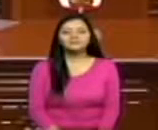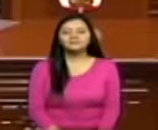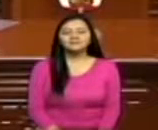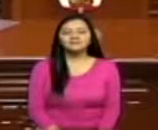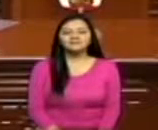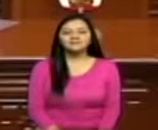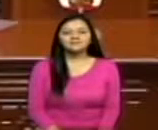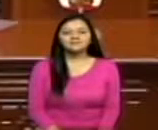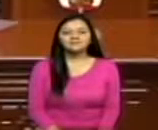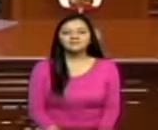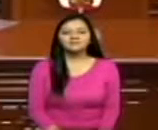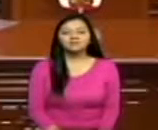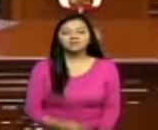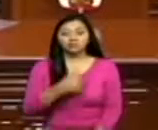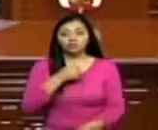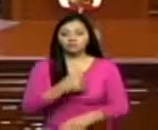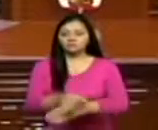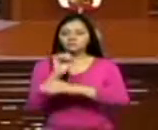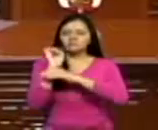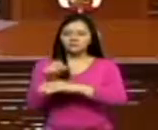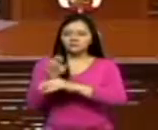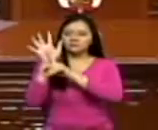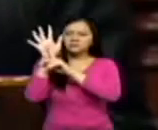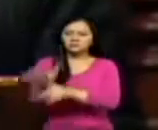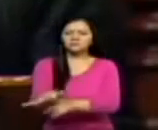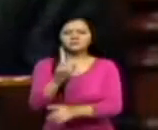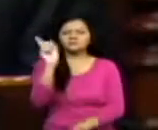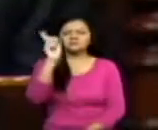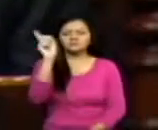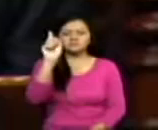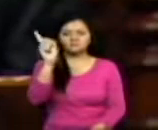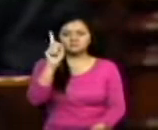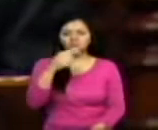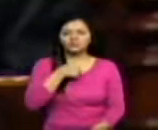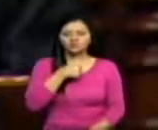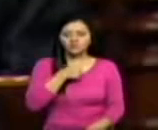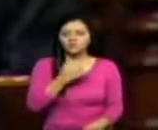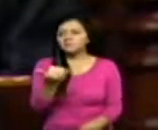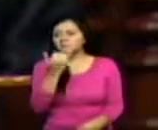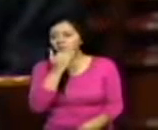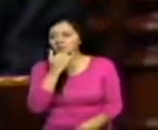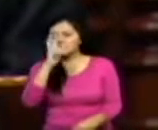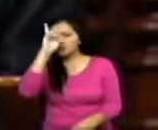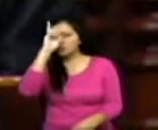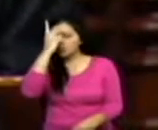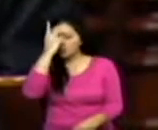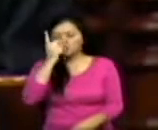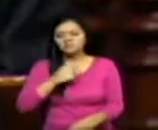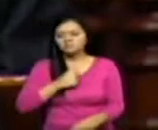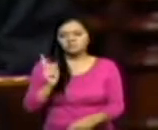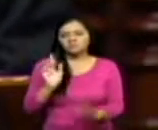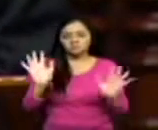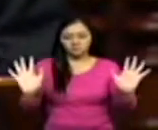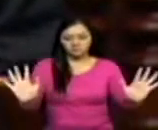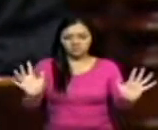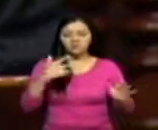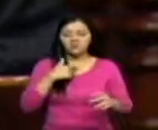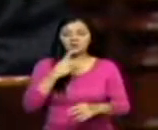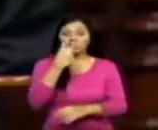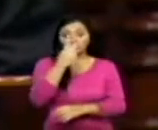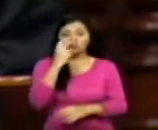Y no los defraudaré. En el año 2021, año del